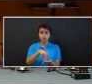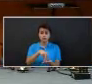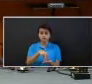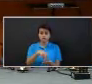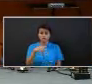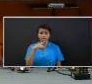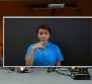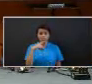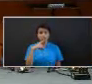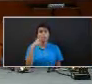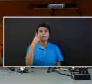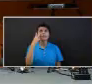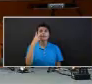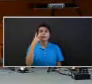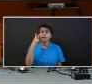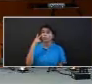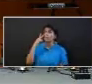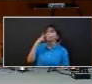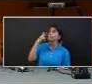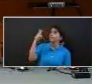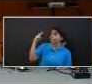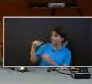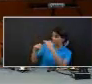le dijo: mira al cielo.